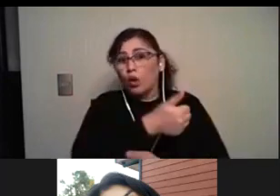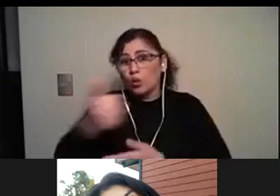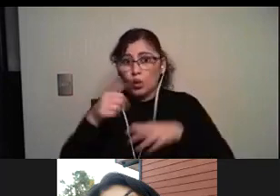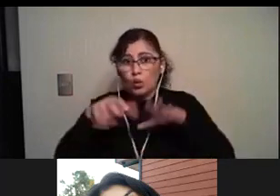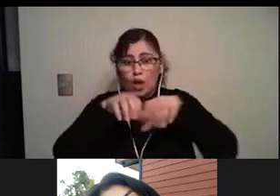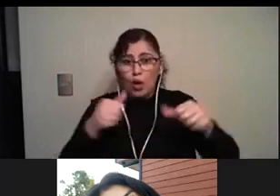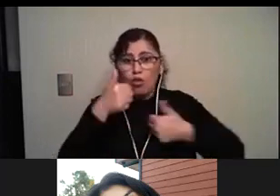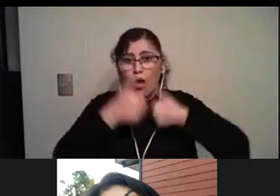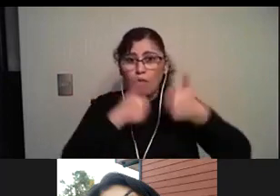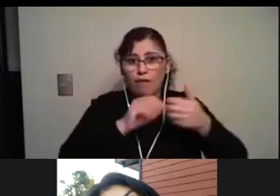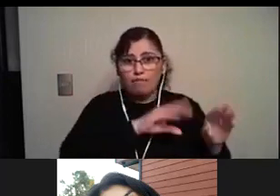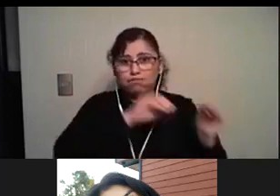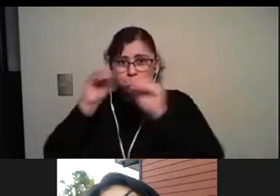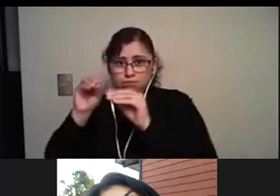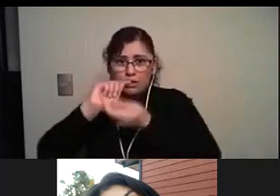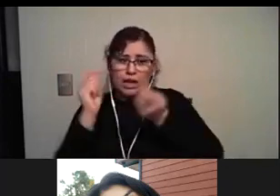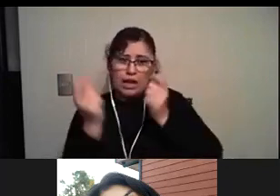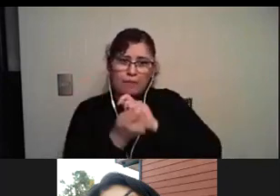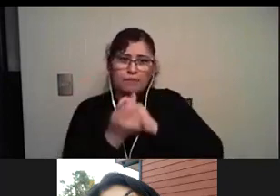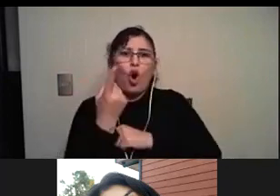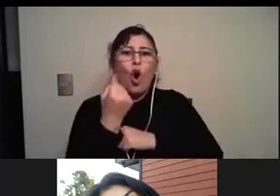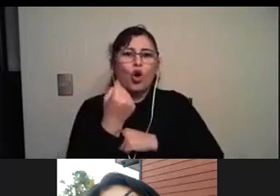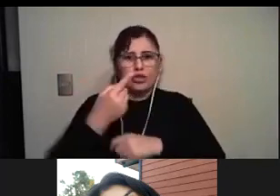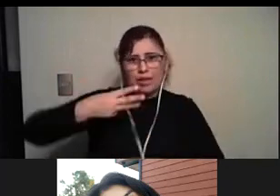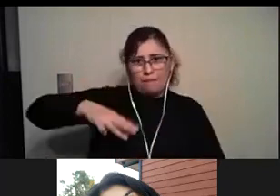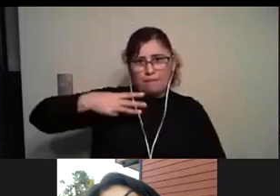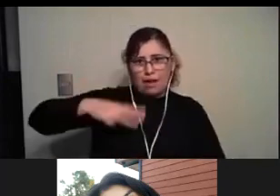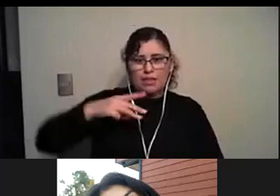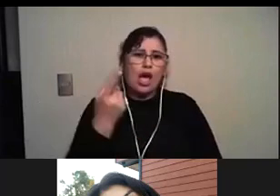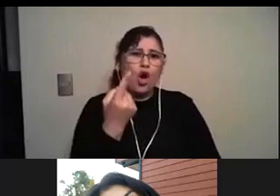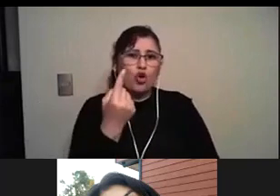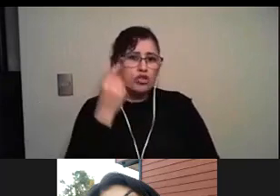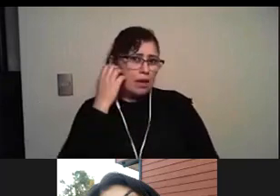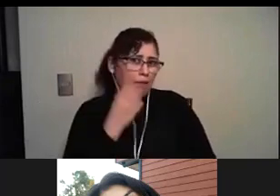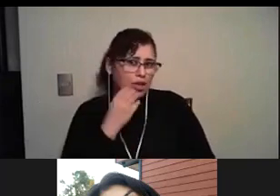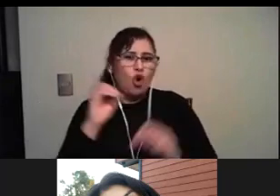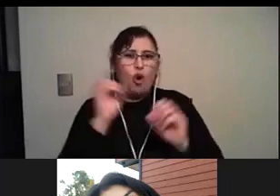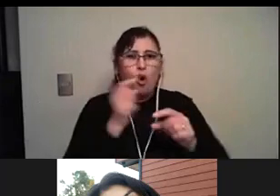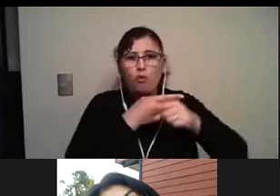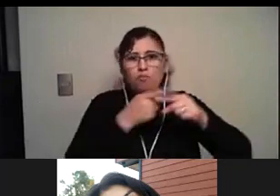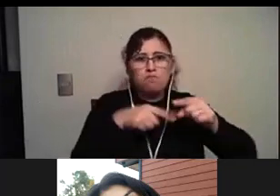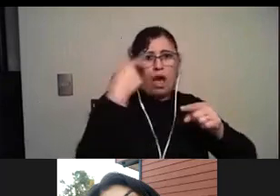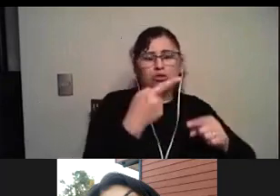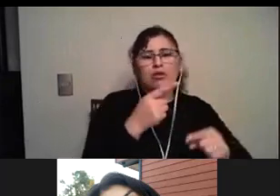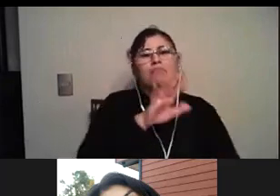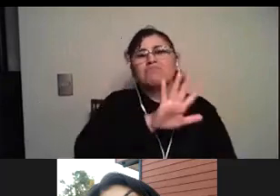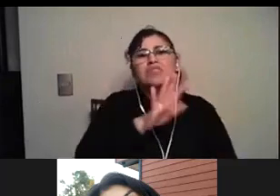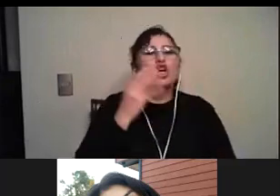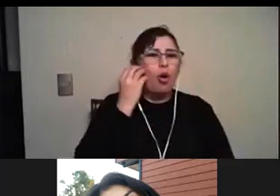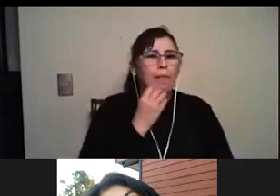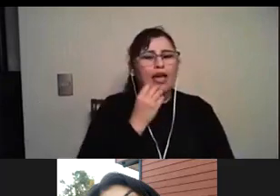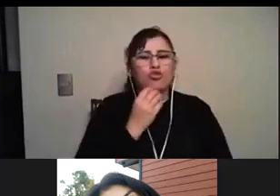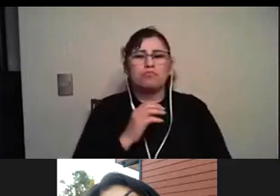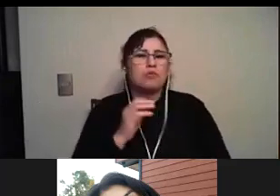la evaluación el día 11 del mes de mayo, o si no la hacemos la próxima semana si no hay